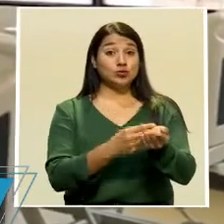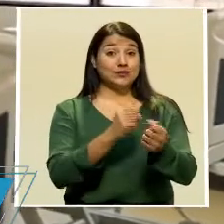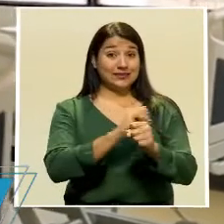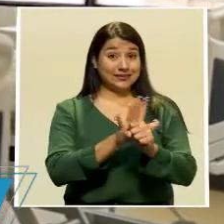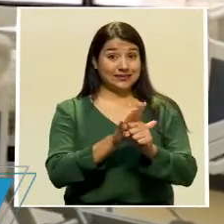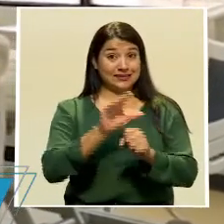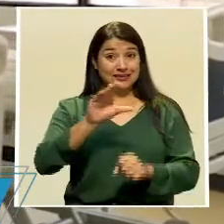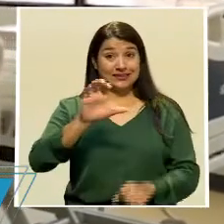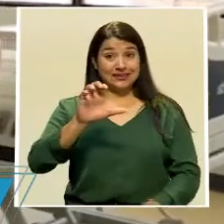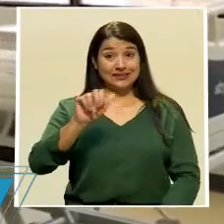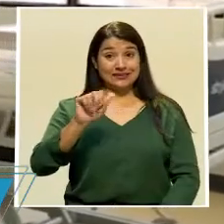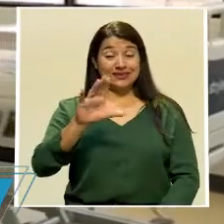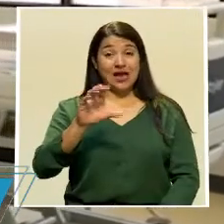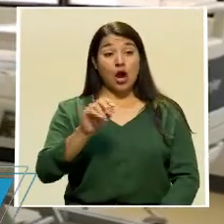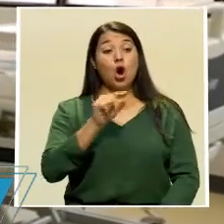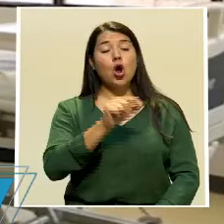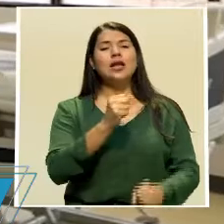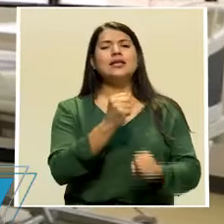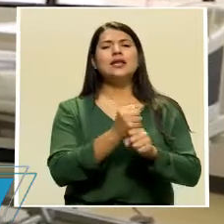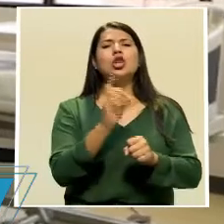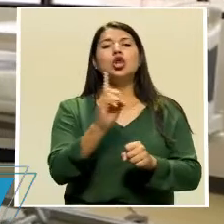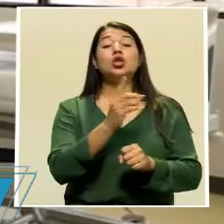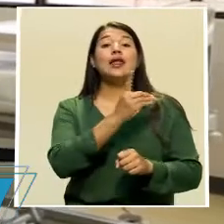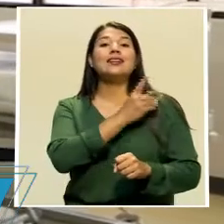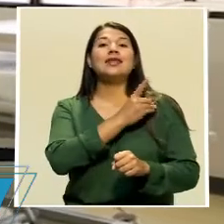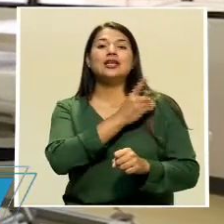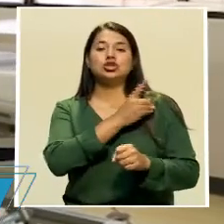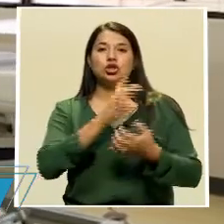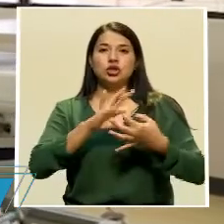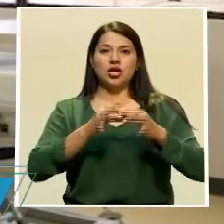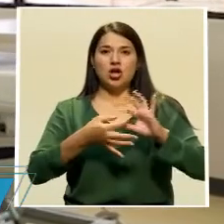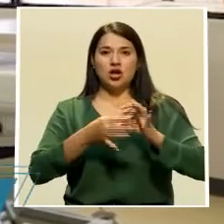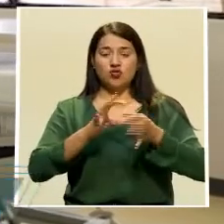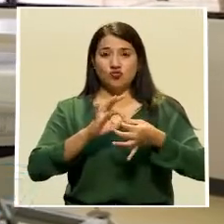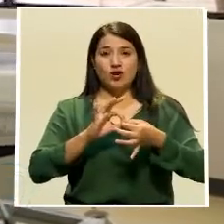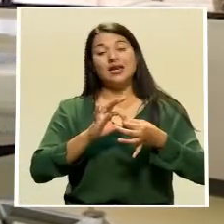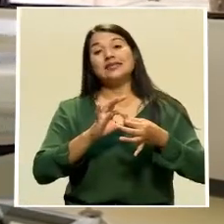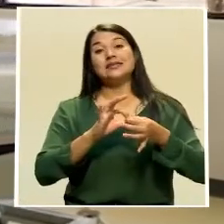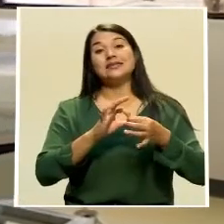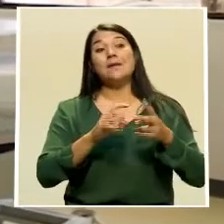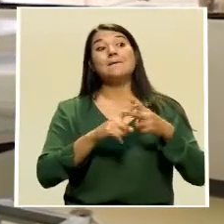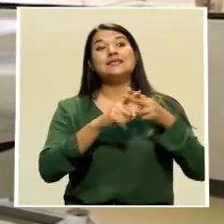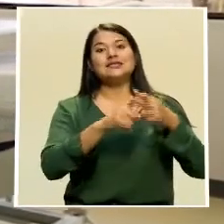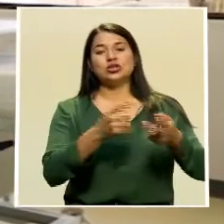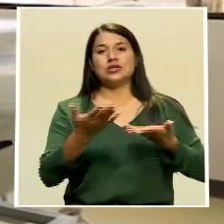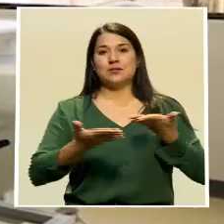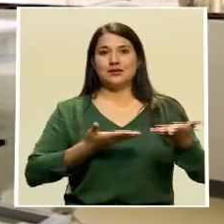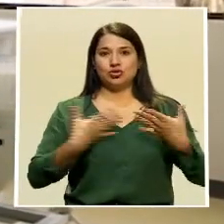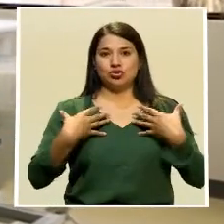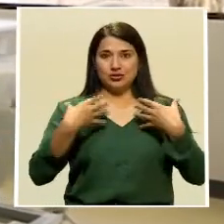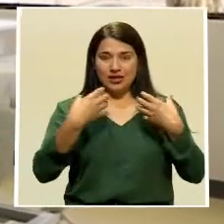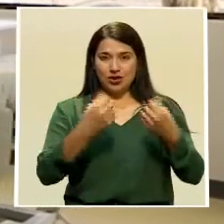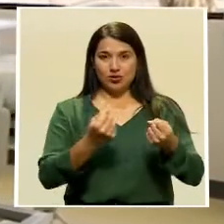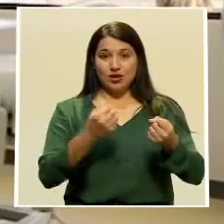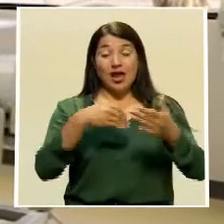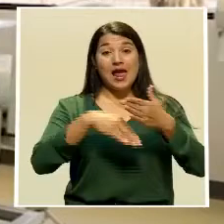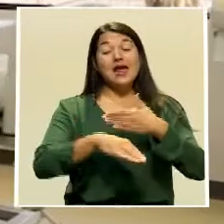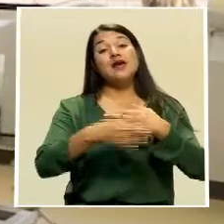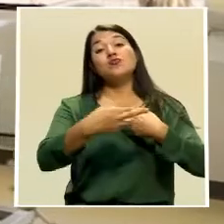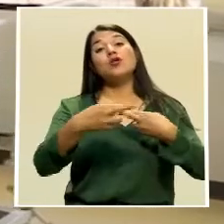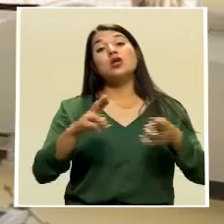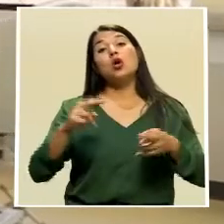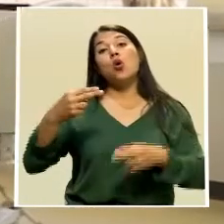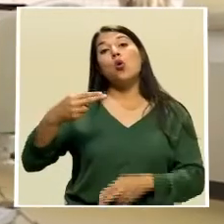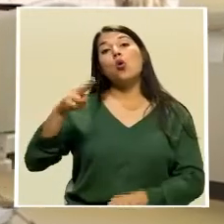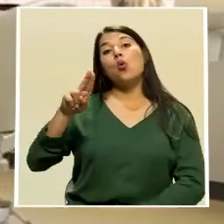Uruca y laboraba en la Dirección de Redes Integradas de Prestación de Servicios de Salud en la región Huetar